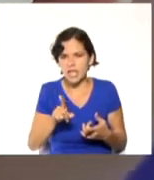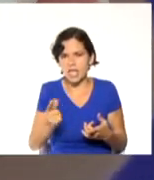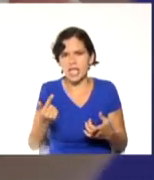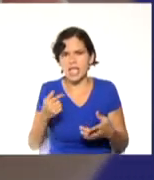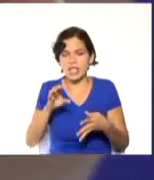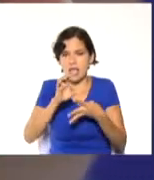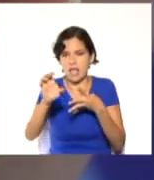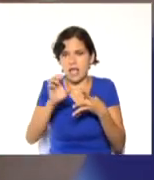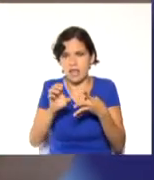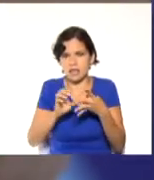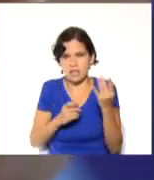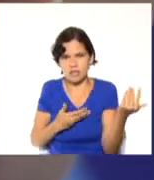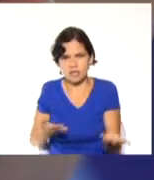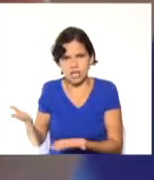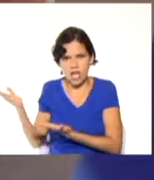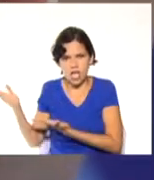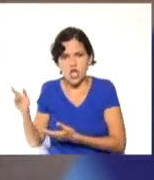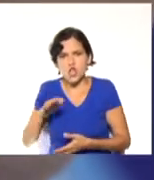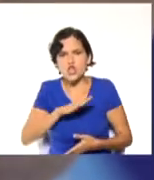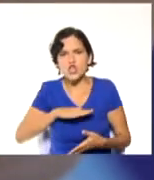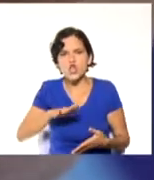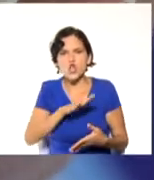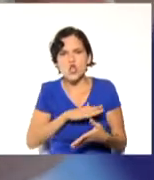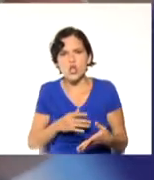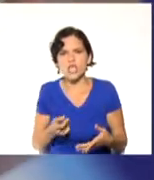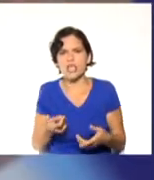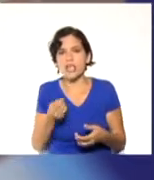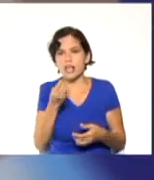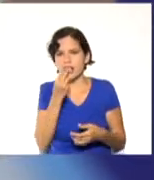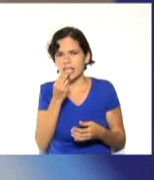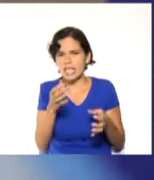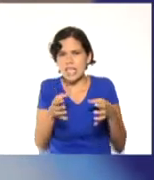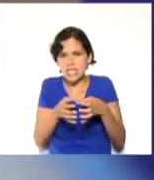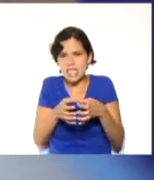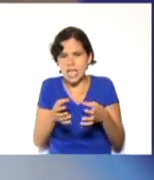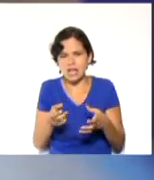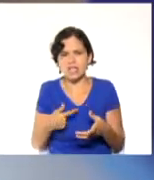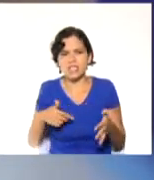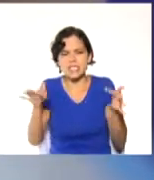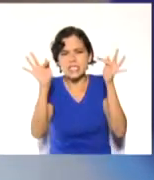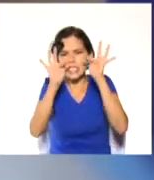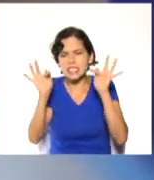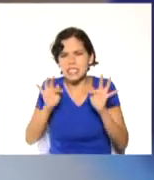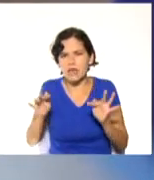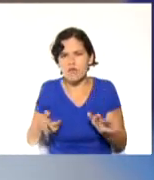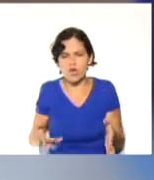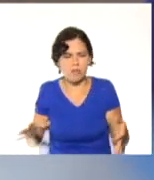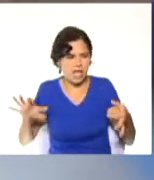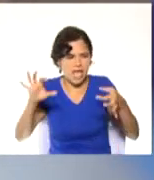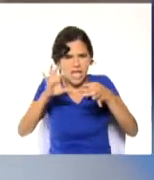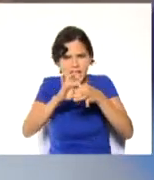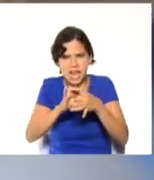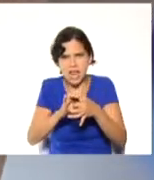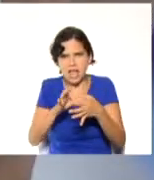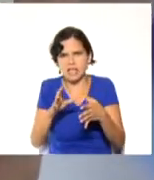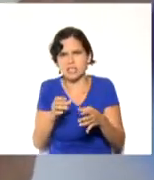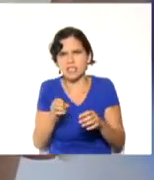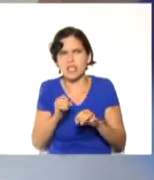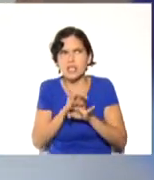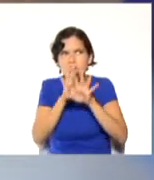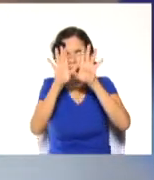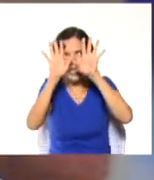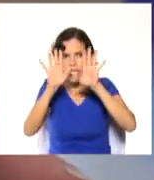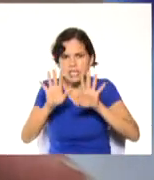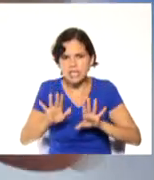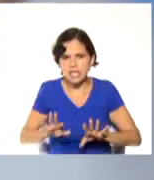estas características donde el cristal está, o sea, se forman enlaces cristalinos y se